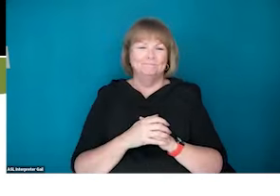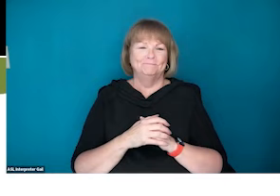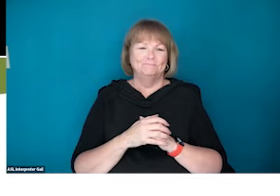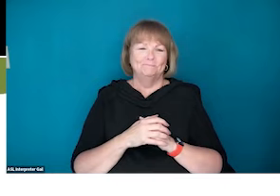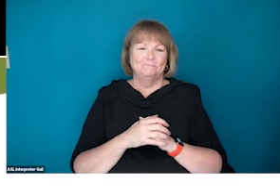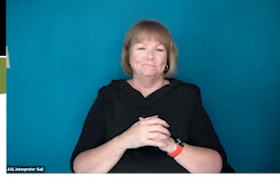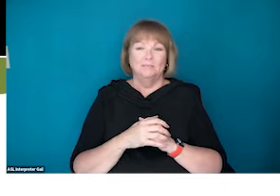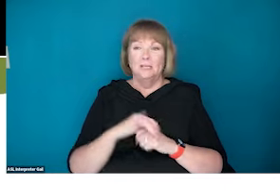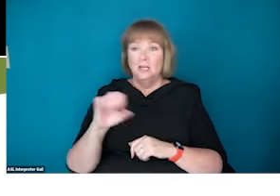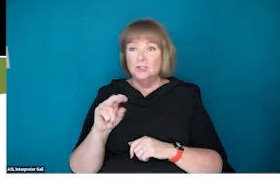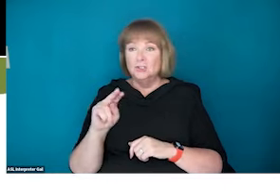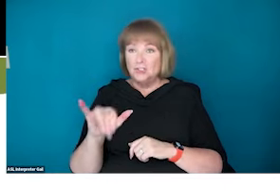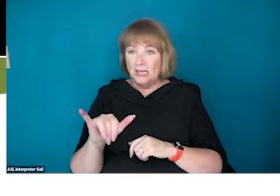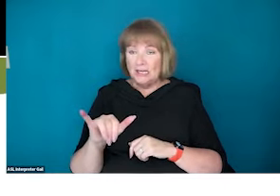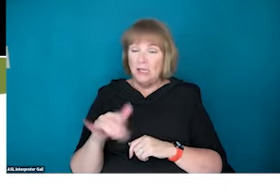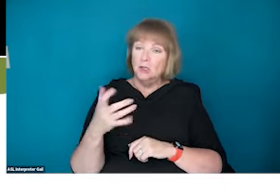Yo tengo